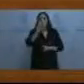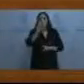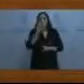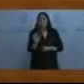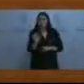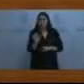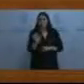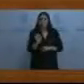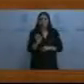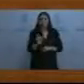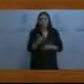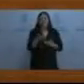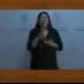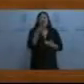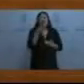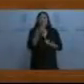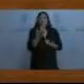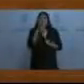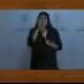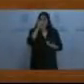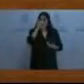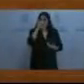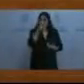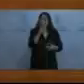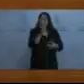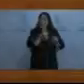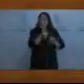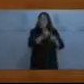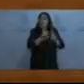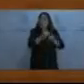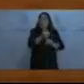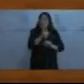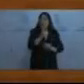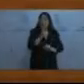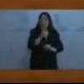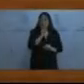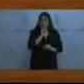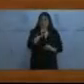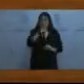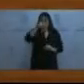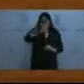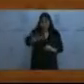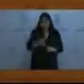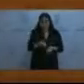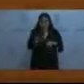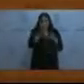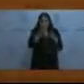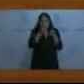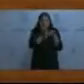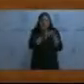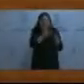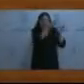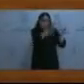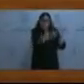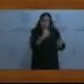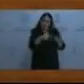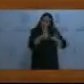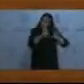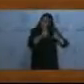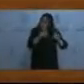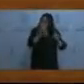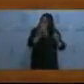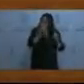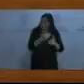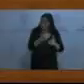usted. Tengo que recordarle a usted cómo se resolvió ese problema después de haberlo traído aquí a la Cámara, después de haberlo negado usted y después